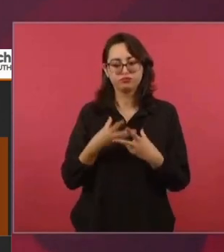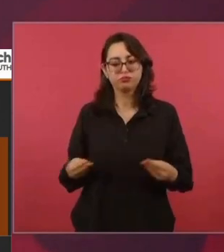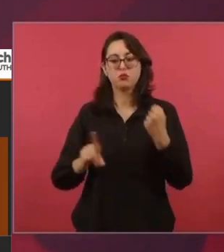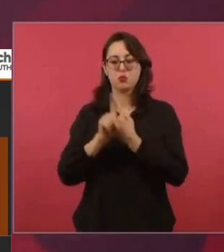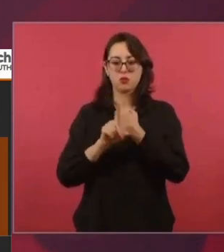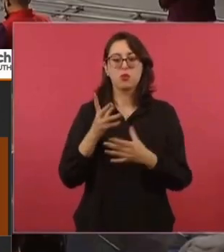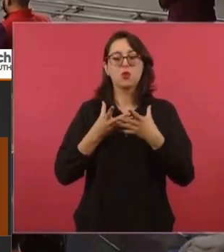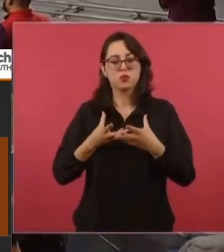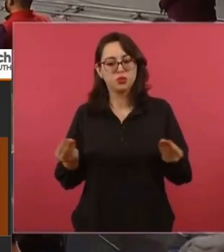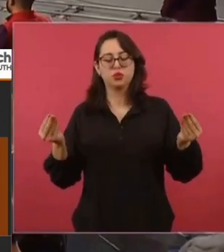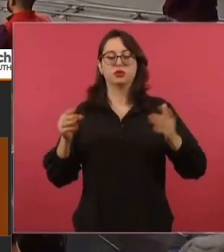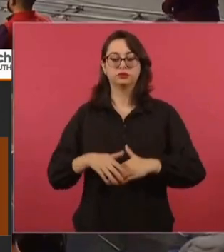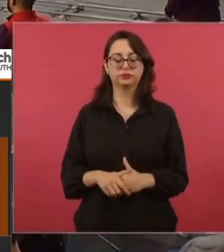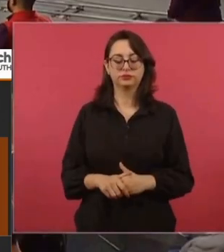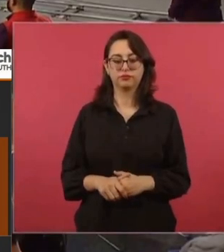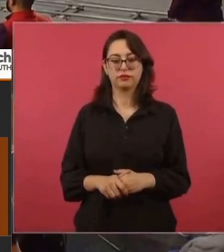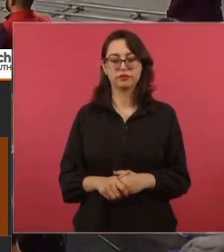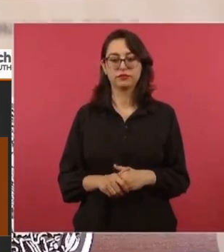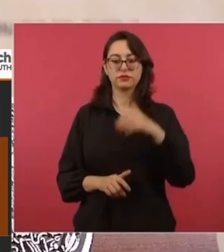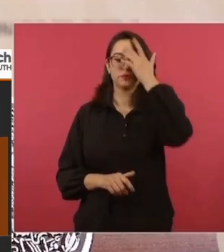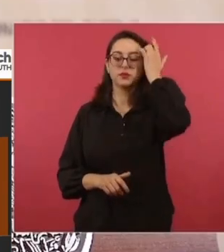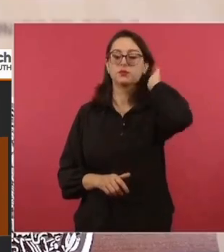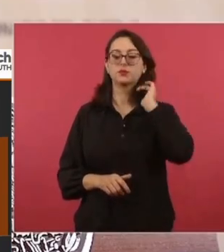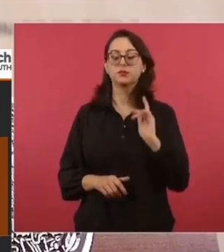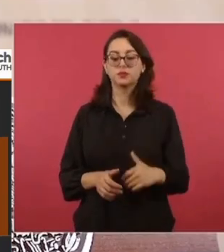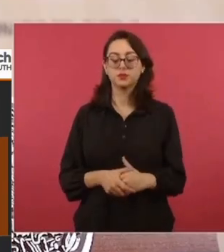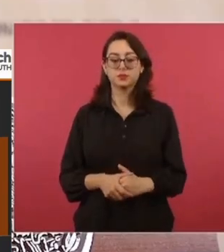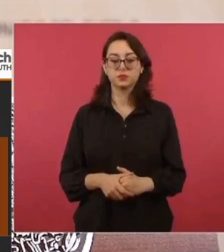Nosotros, en homicidios,